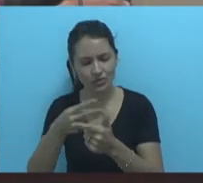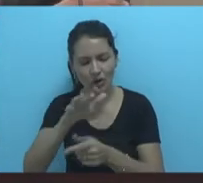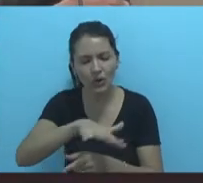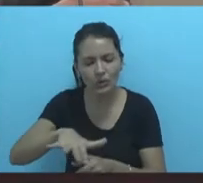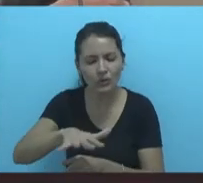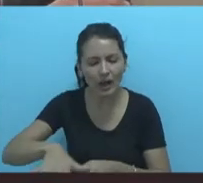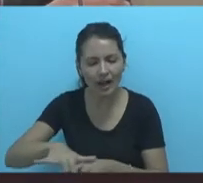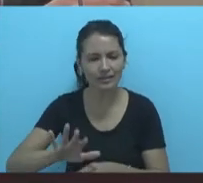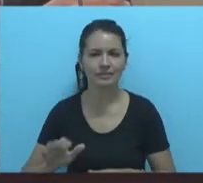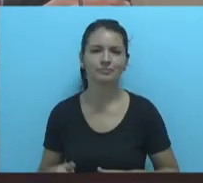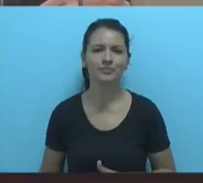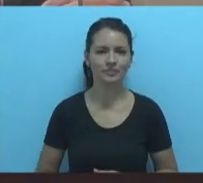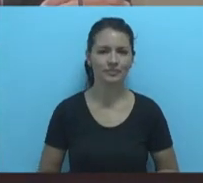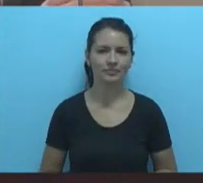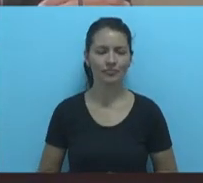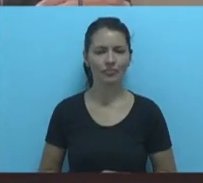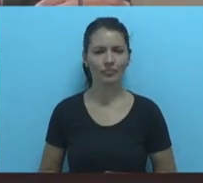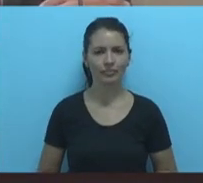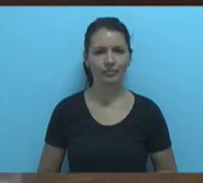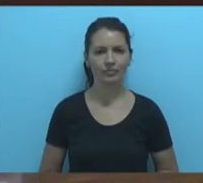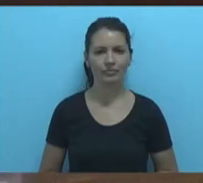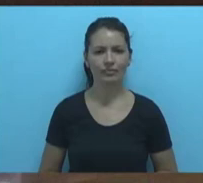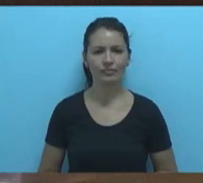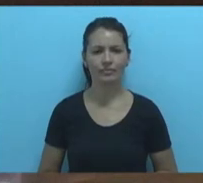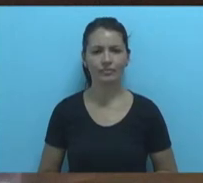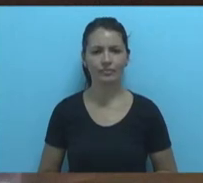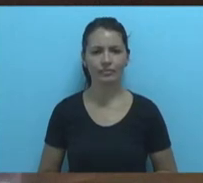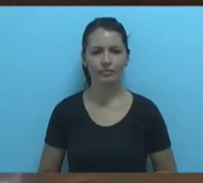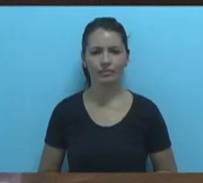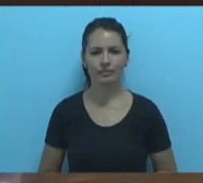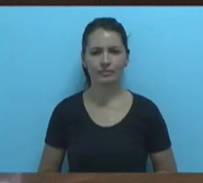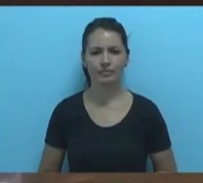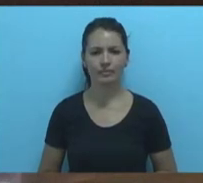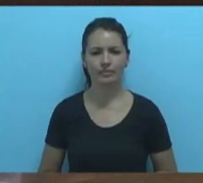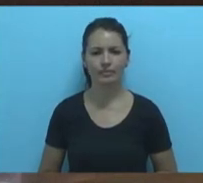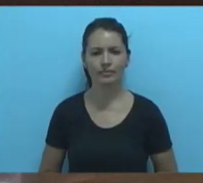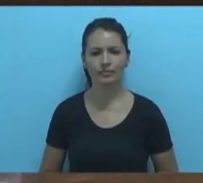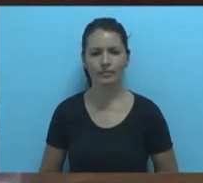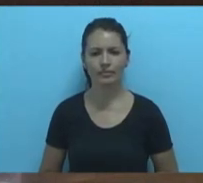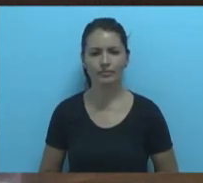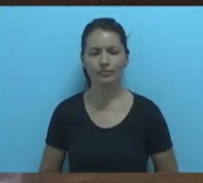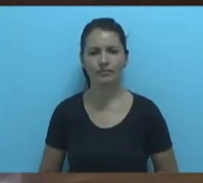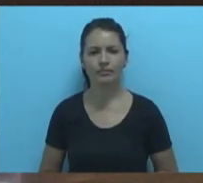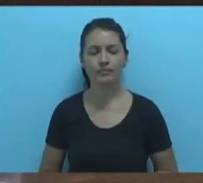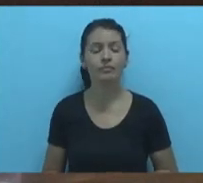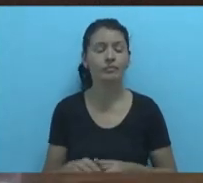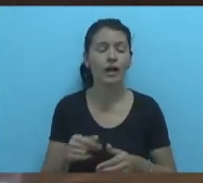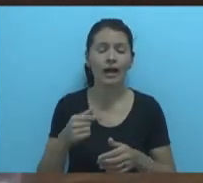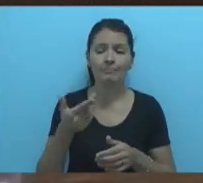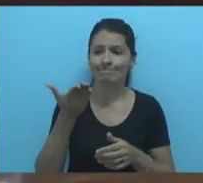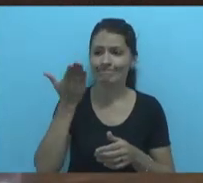Julierac. Bueno, al proyecto solo quería agregar que en el día de ayer la